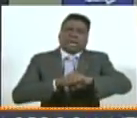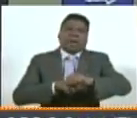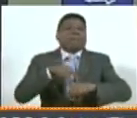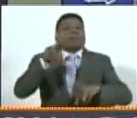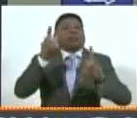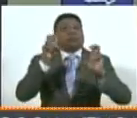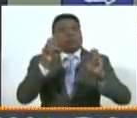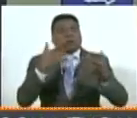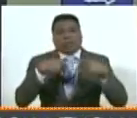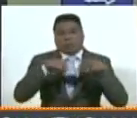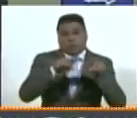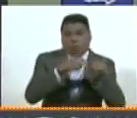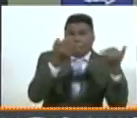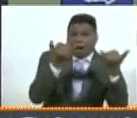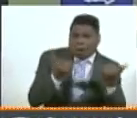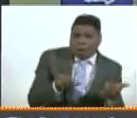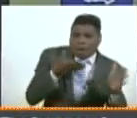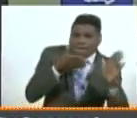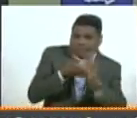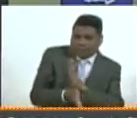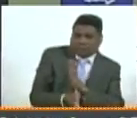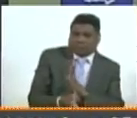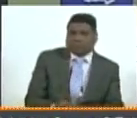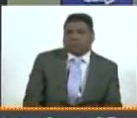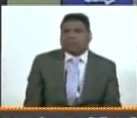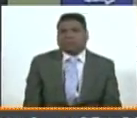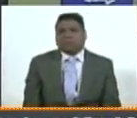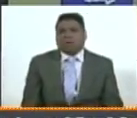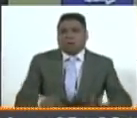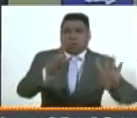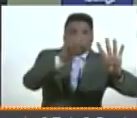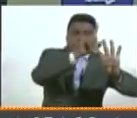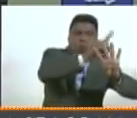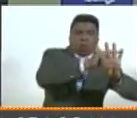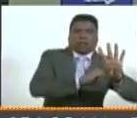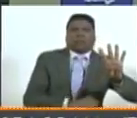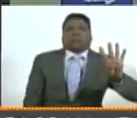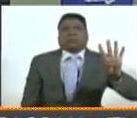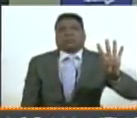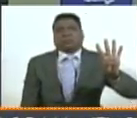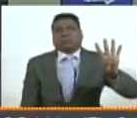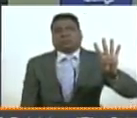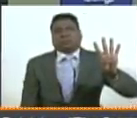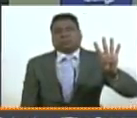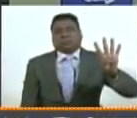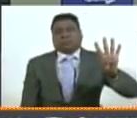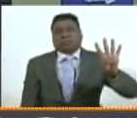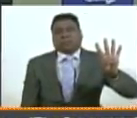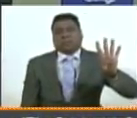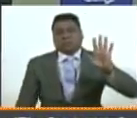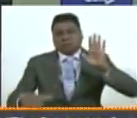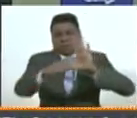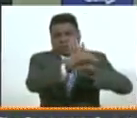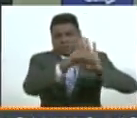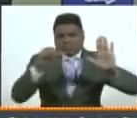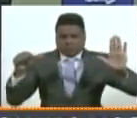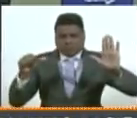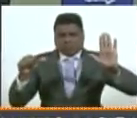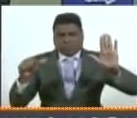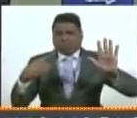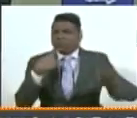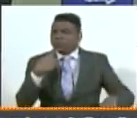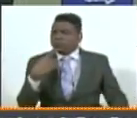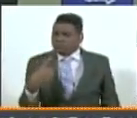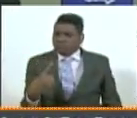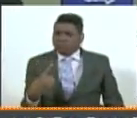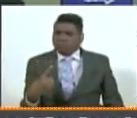como los actuales cuarto por ello en su articulado se